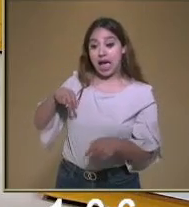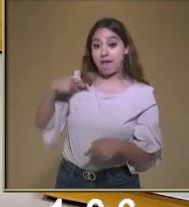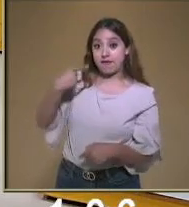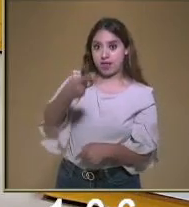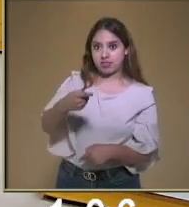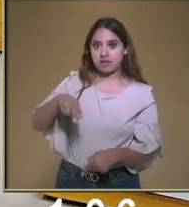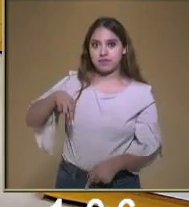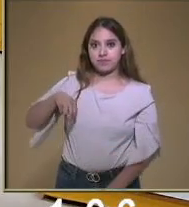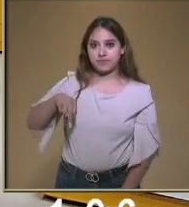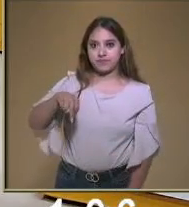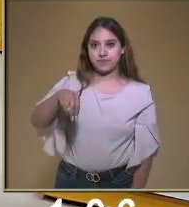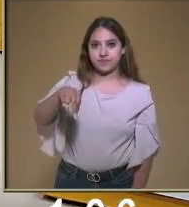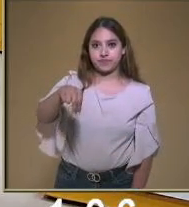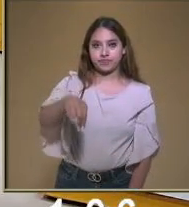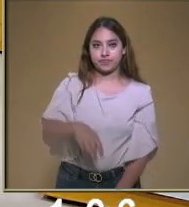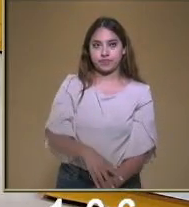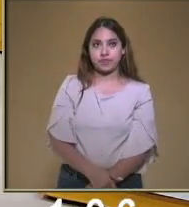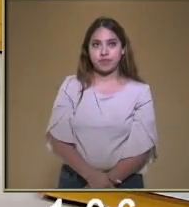frente.